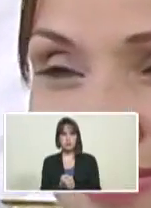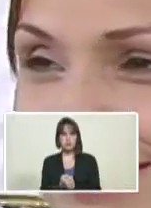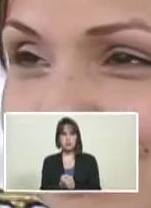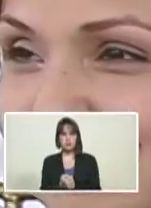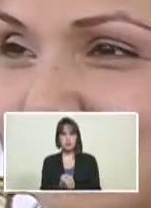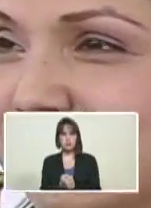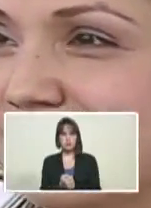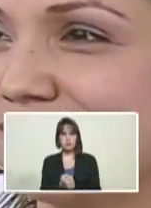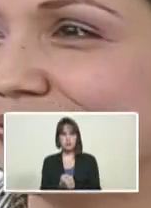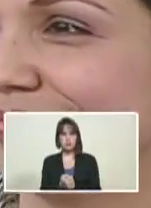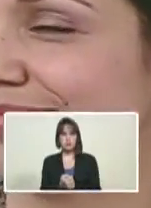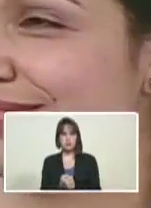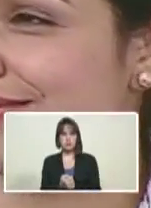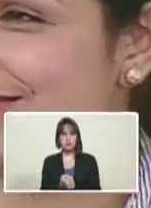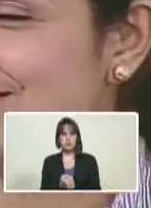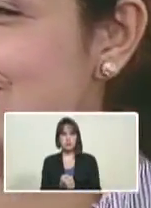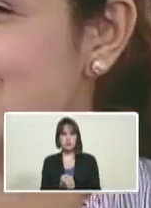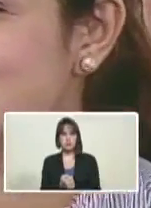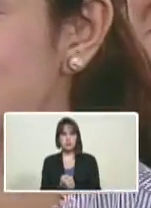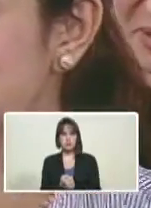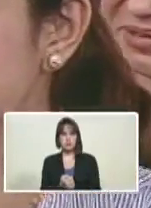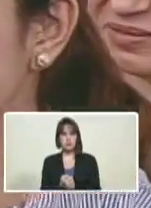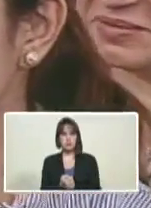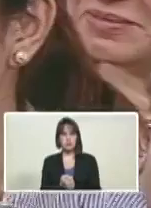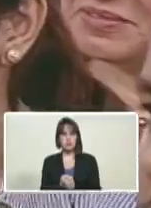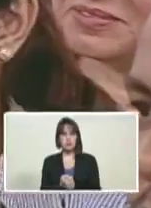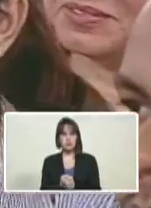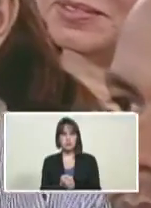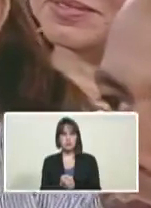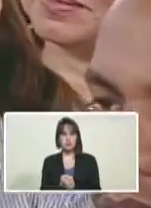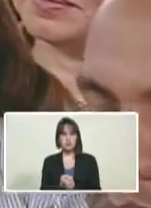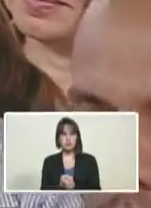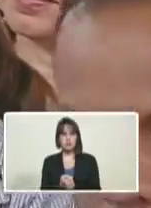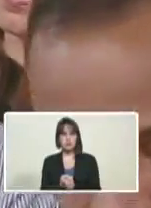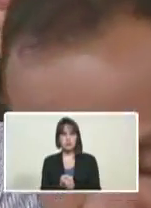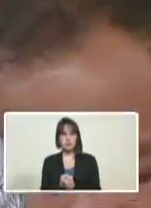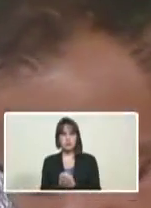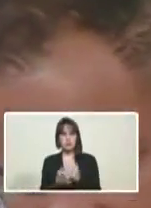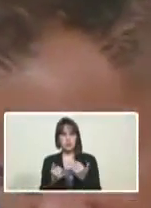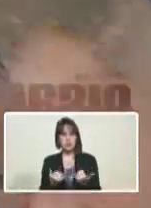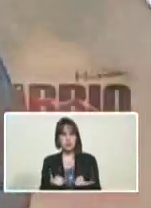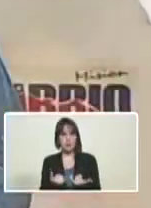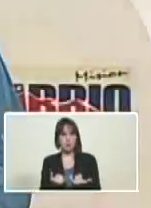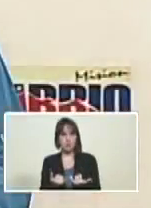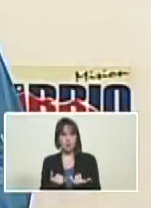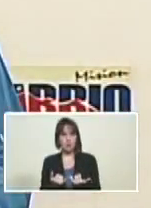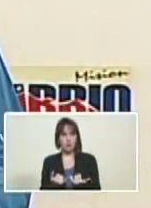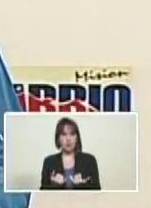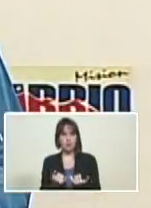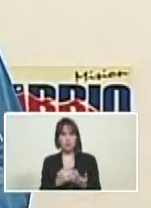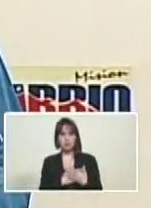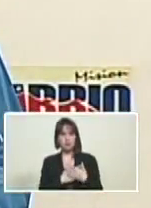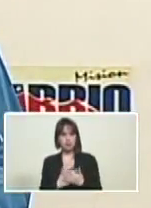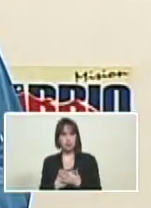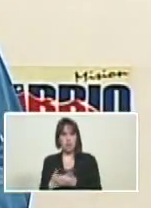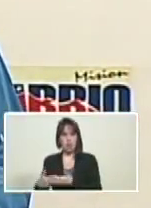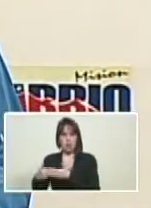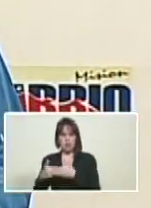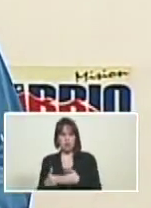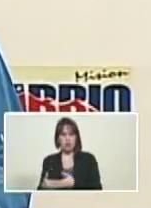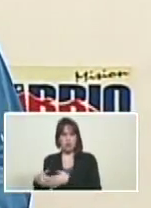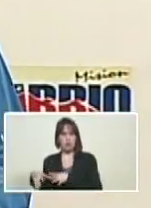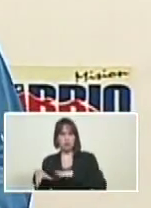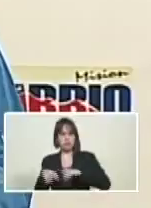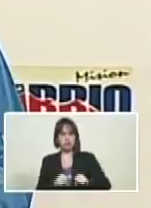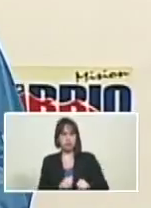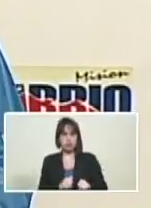pueden, porque ellos son oligarcas. Presidente de Colombia es un oligarca, son oligarcas.